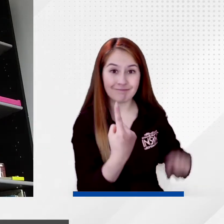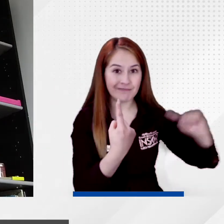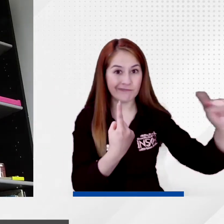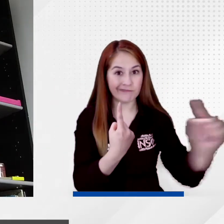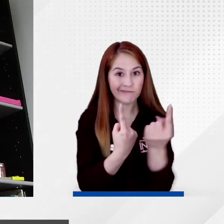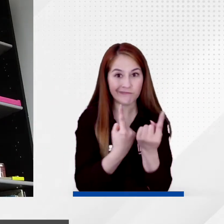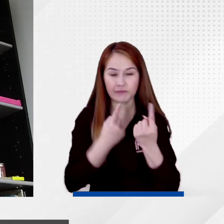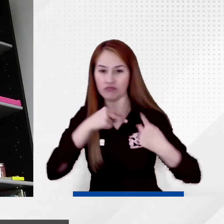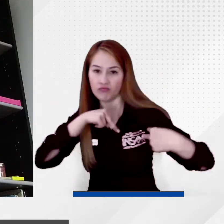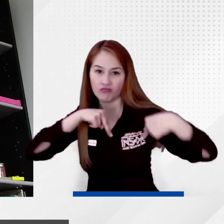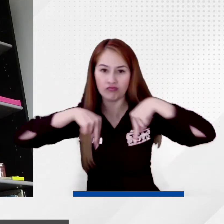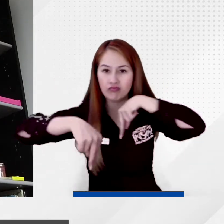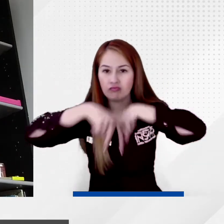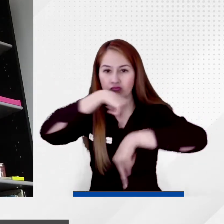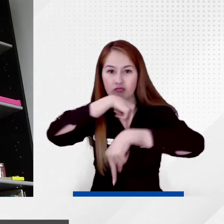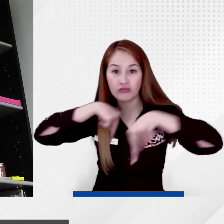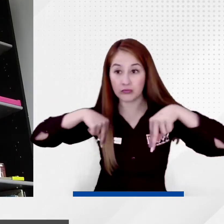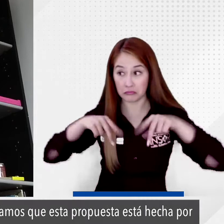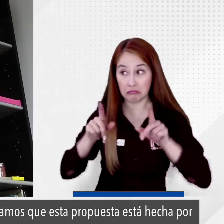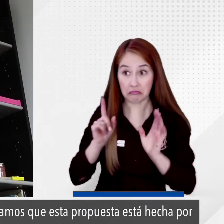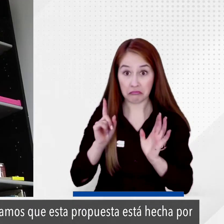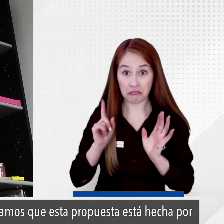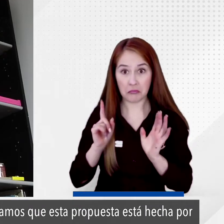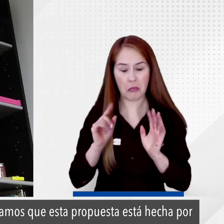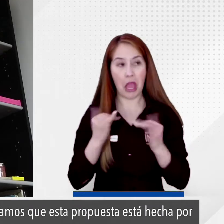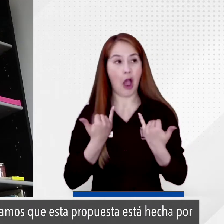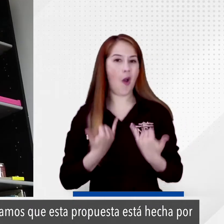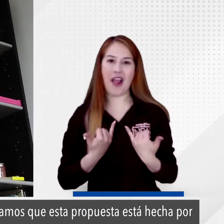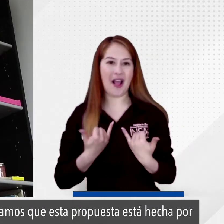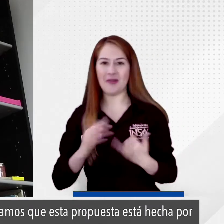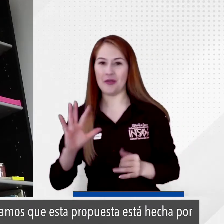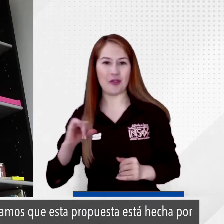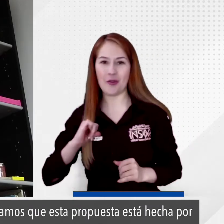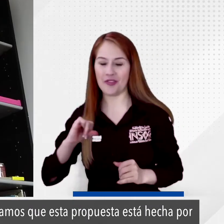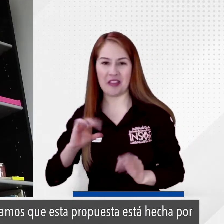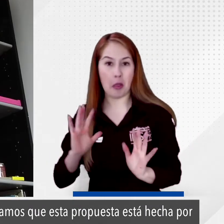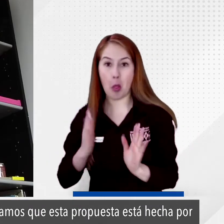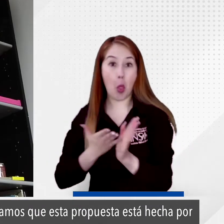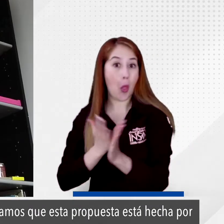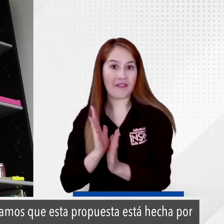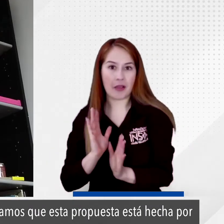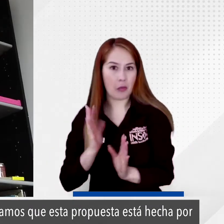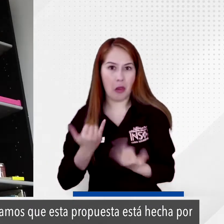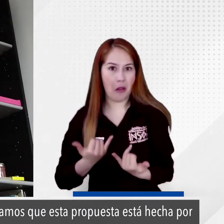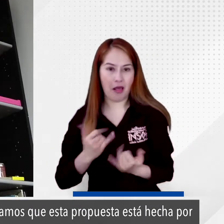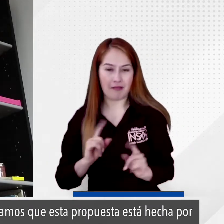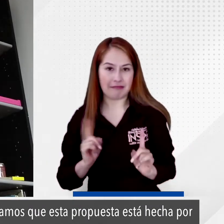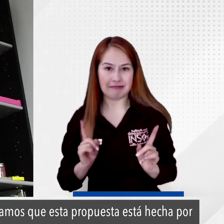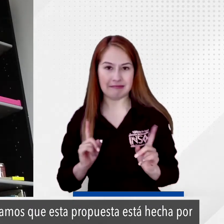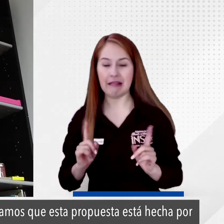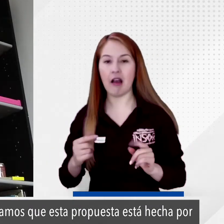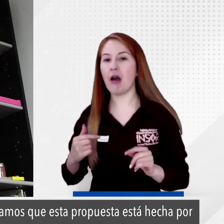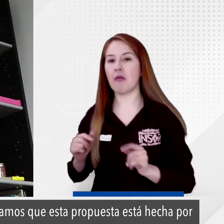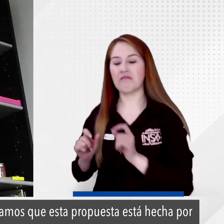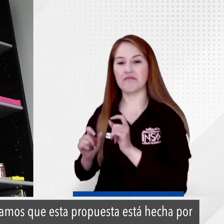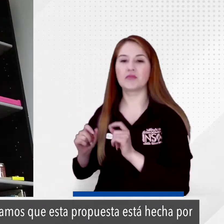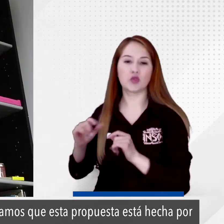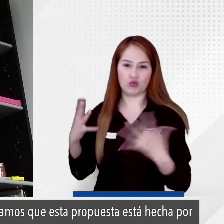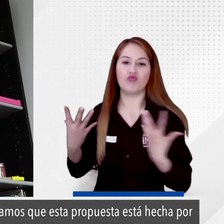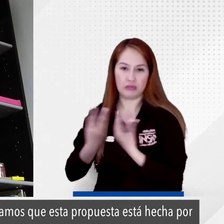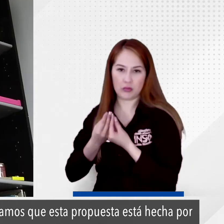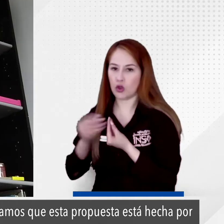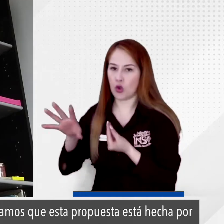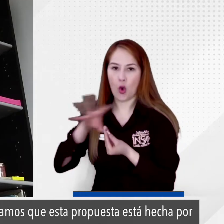auditiva, o sea, que ellos estuvieran en escena. Nosotros como compañía, digamos que no lo hemos hecho, digamos que esta propuesta está hecha por